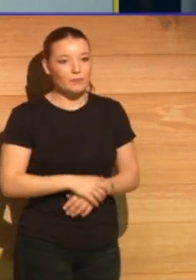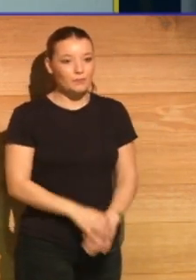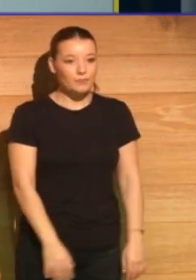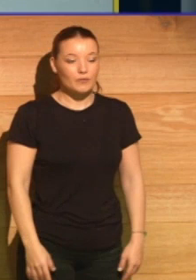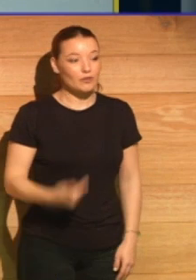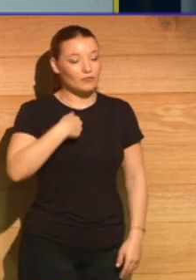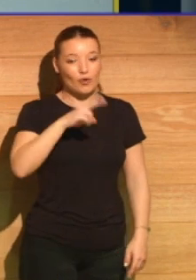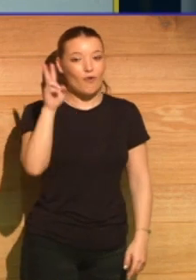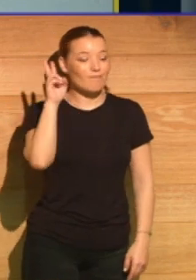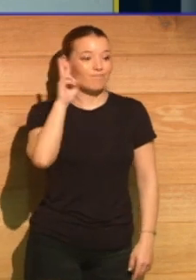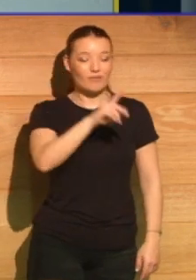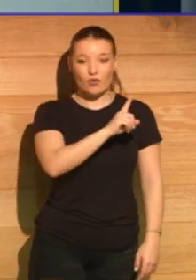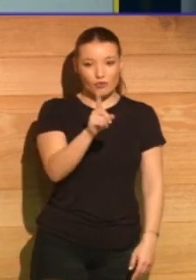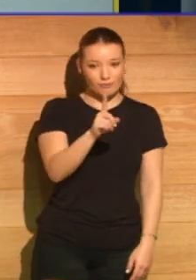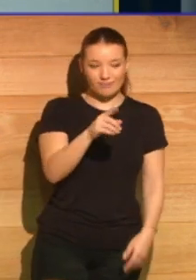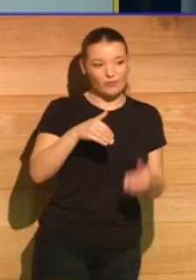No lo veo próximo.